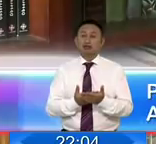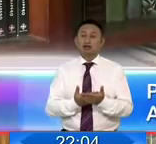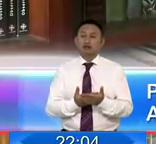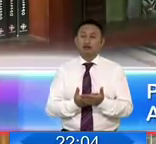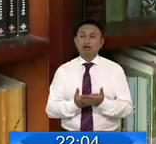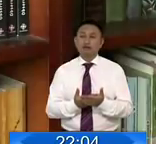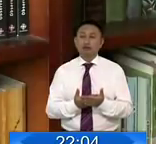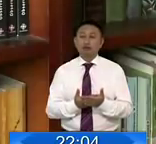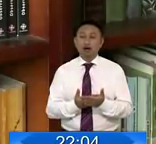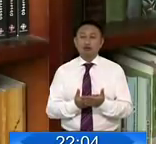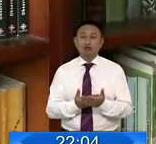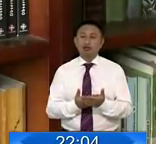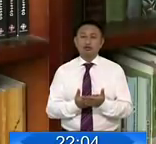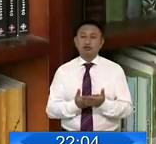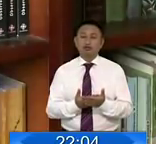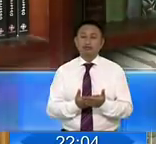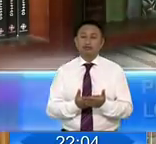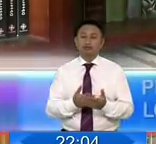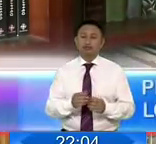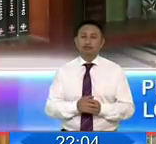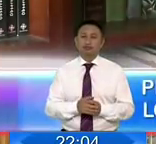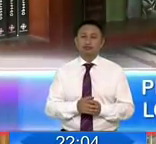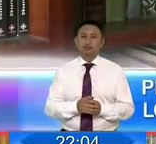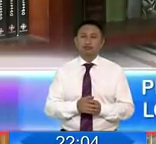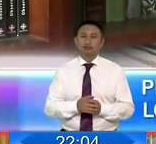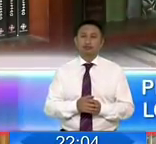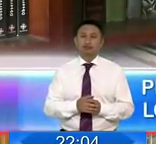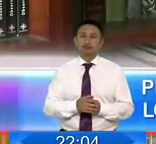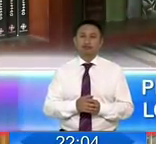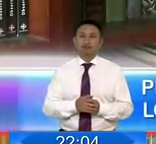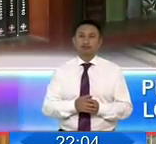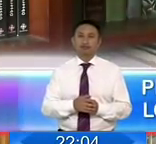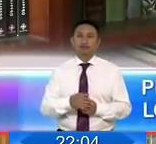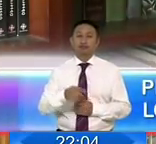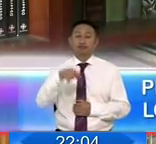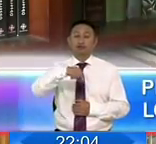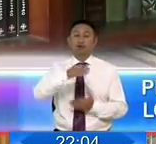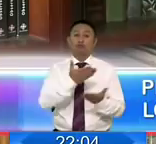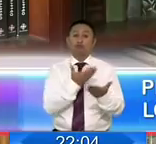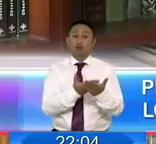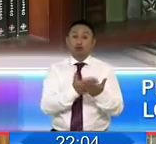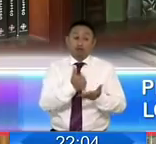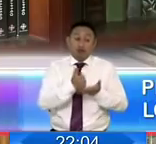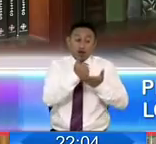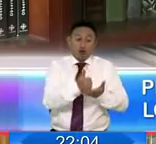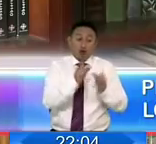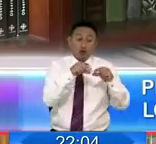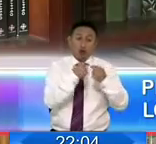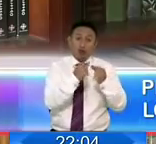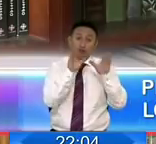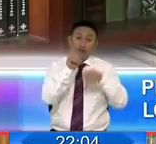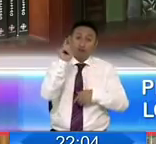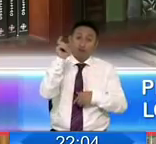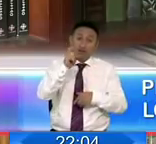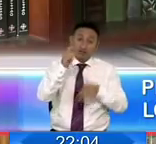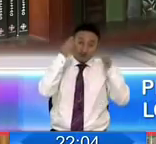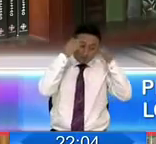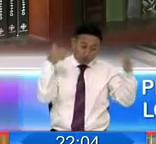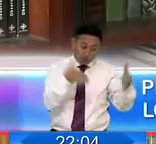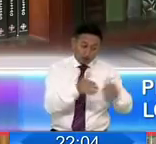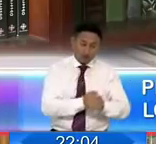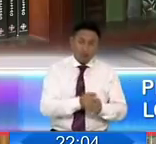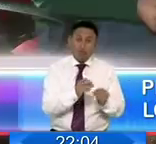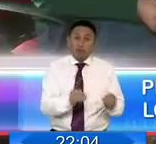permite recuperar su capacidad adquisitiva y cuida la dolarización. Es una propuesta que ayuda a los sectores más vulnerables, es una propuesta que ayuda a